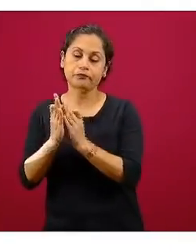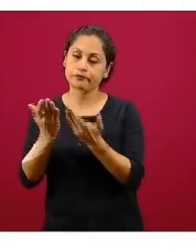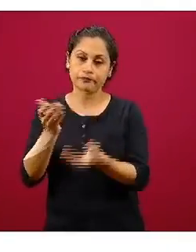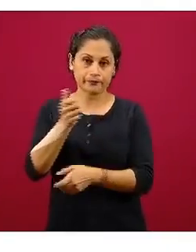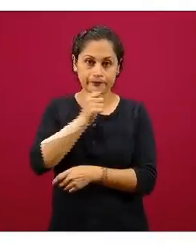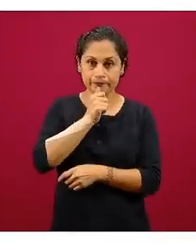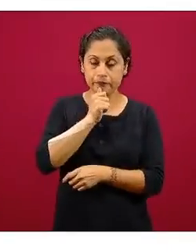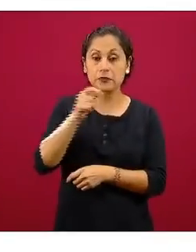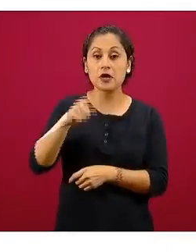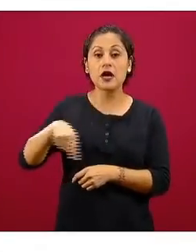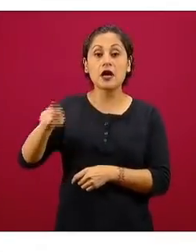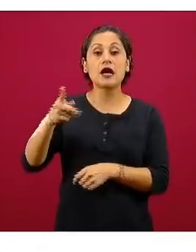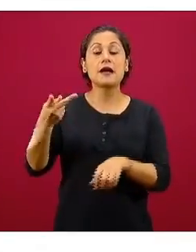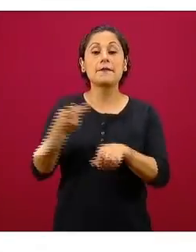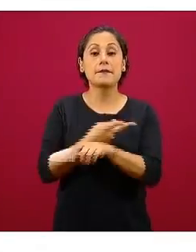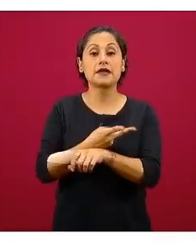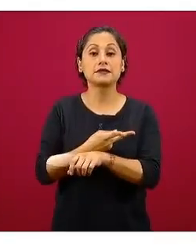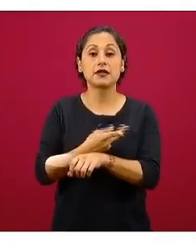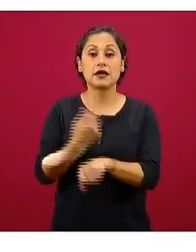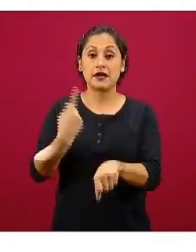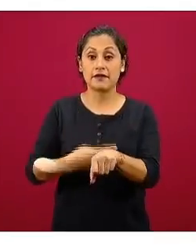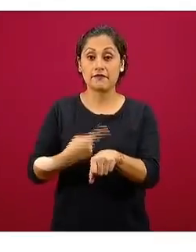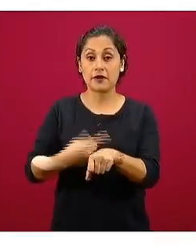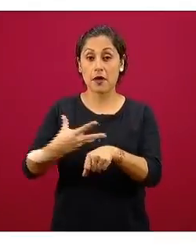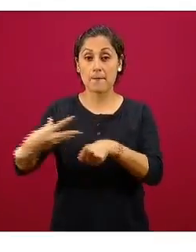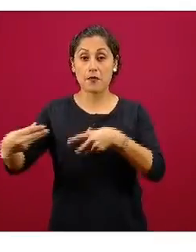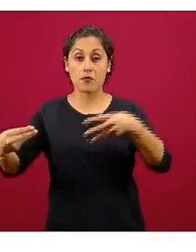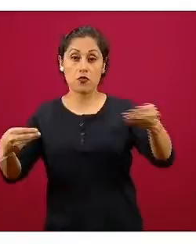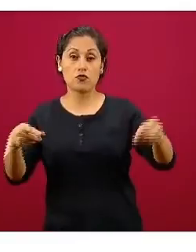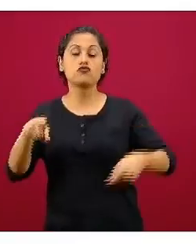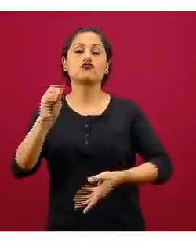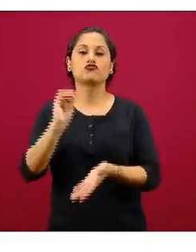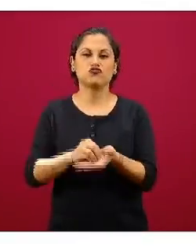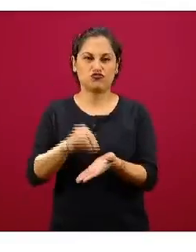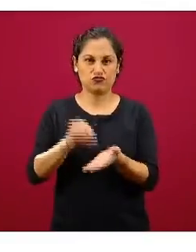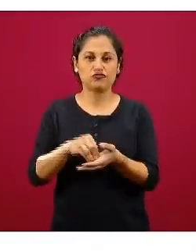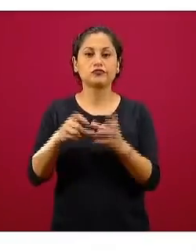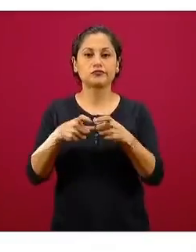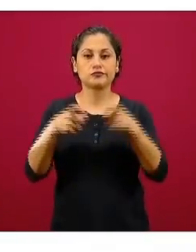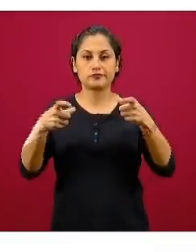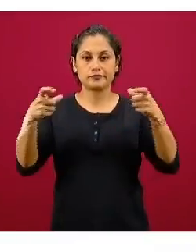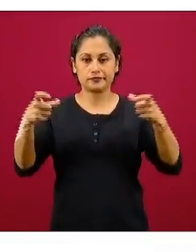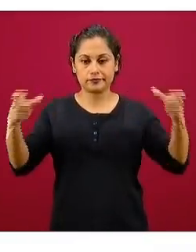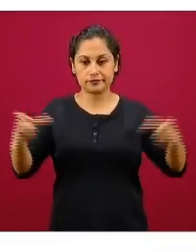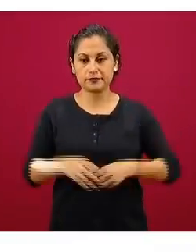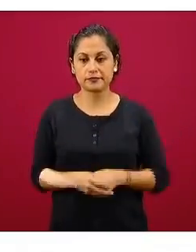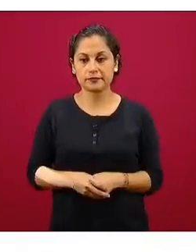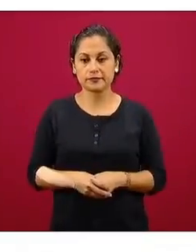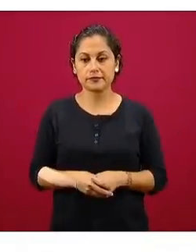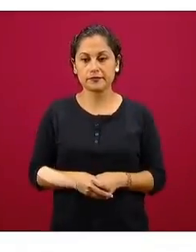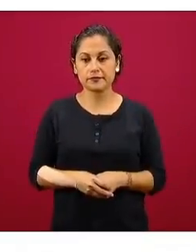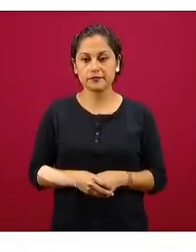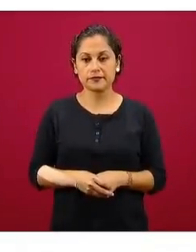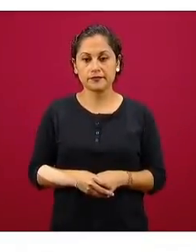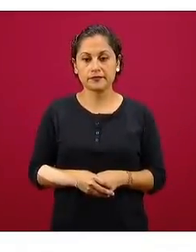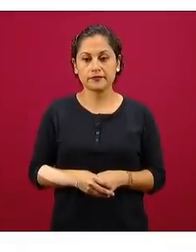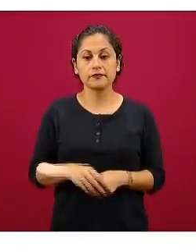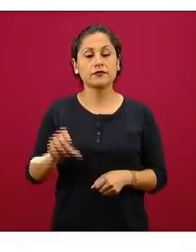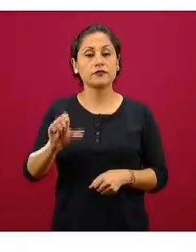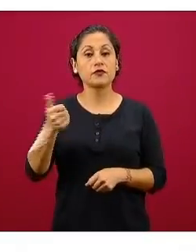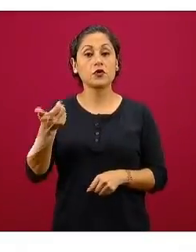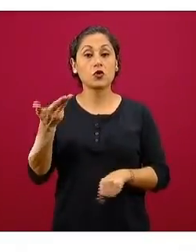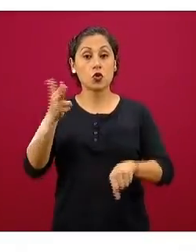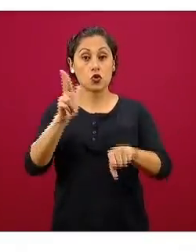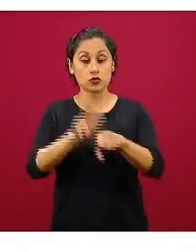Chiapas, excepto que la epidemia está claramente muy activa. La siguiente. Y en fase de ascenso, ocupación